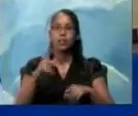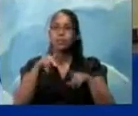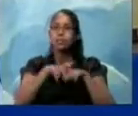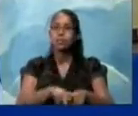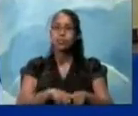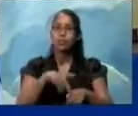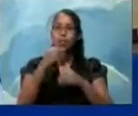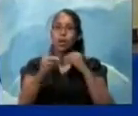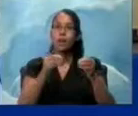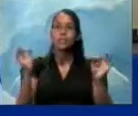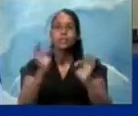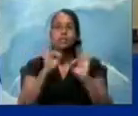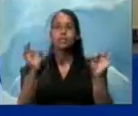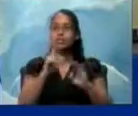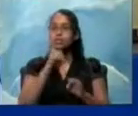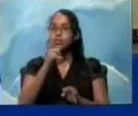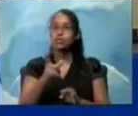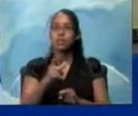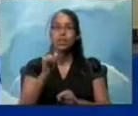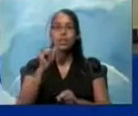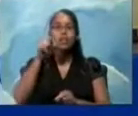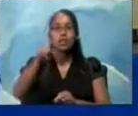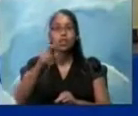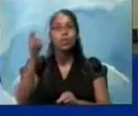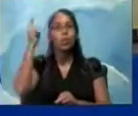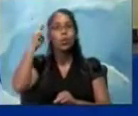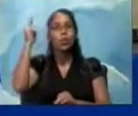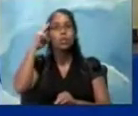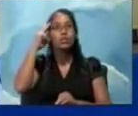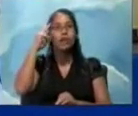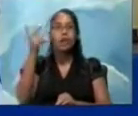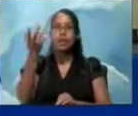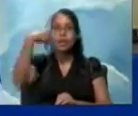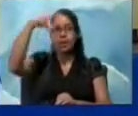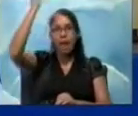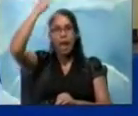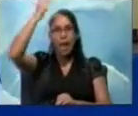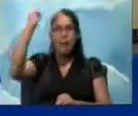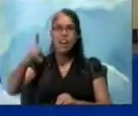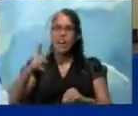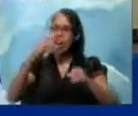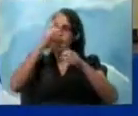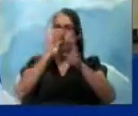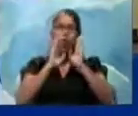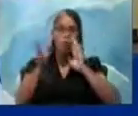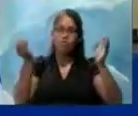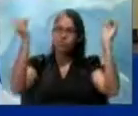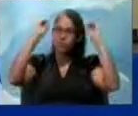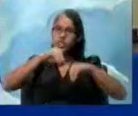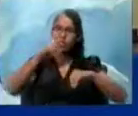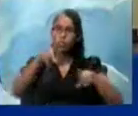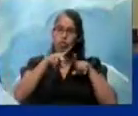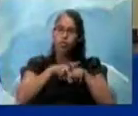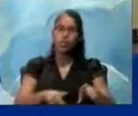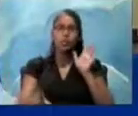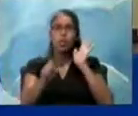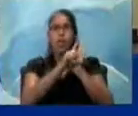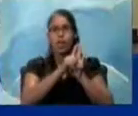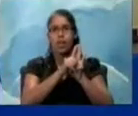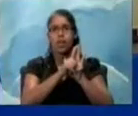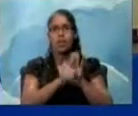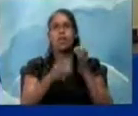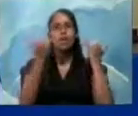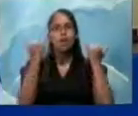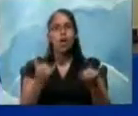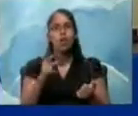hecho nada malo. Y tú lo sabes. Y el rey Herodes confirmó tu veredicto. Y